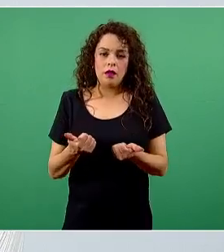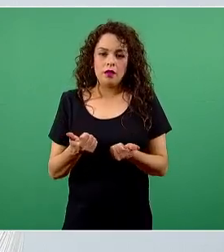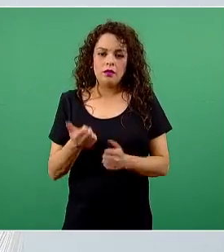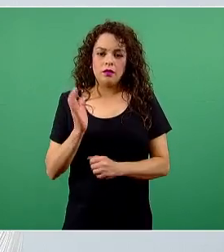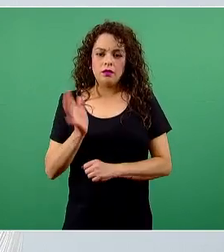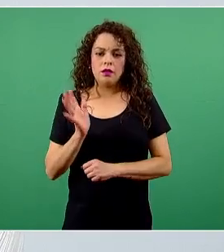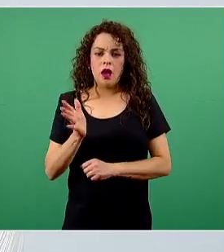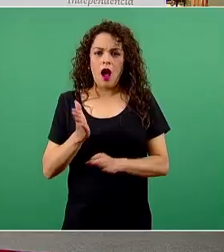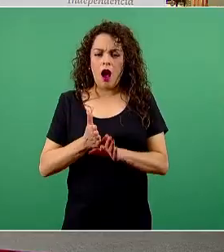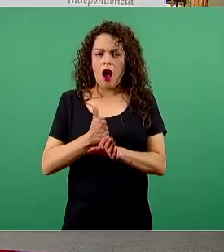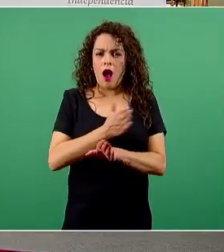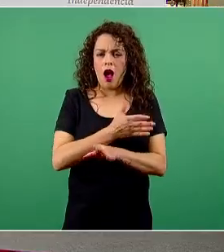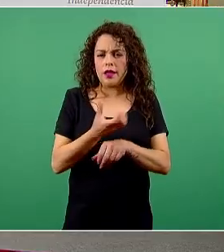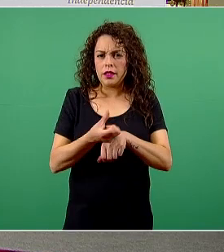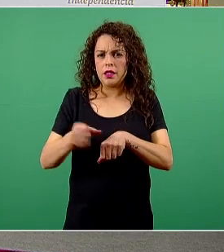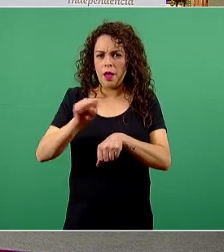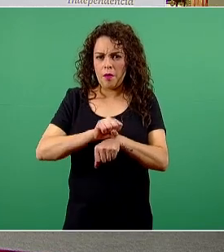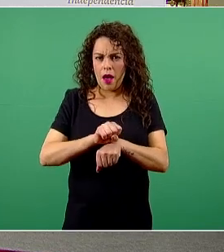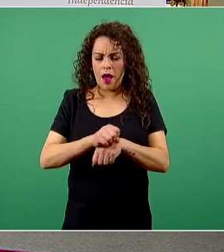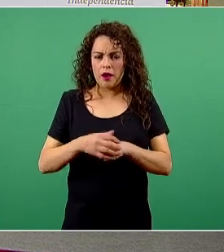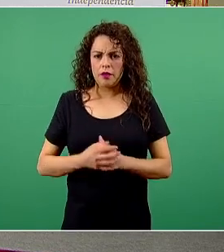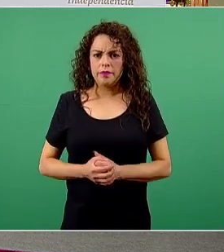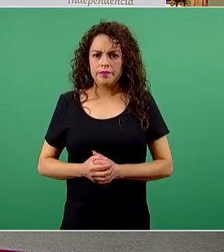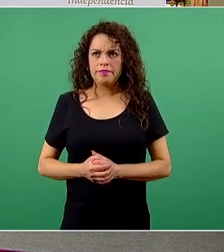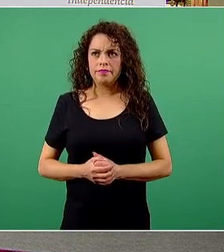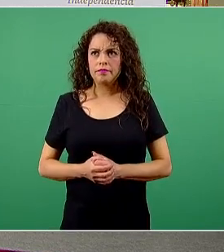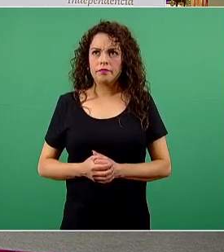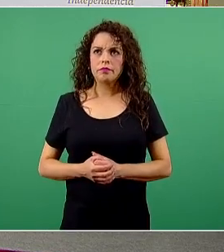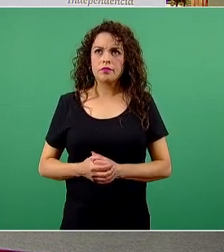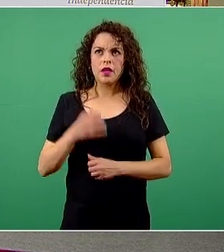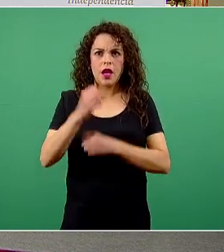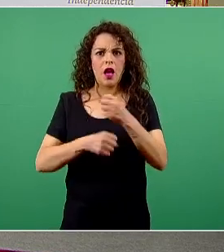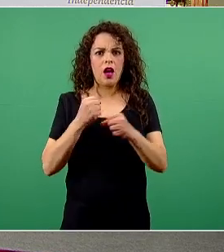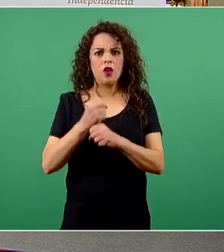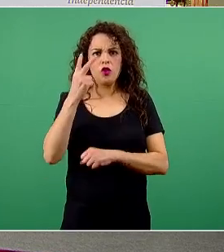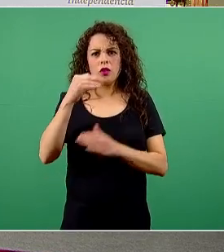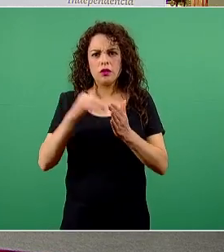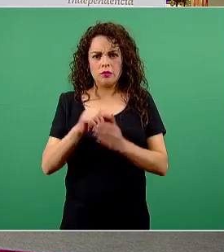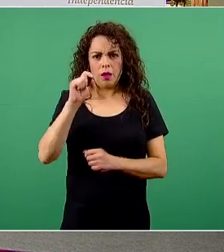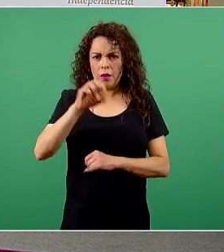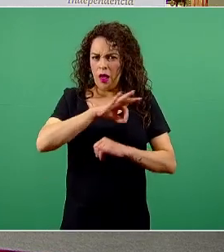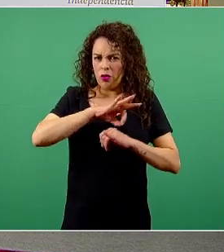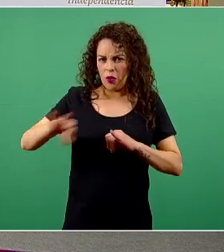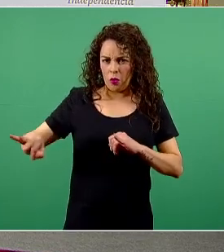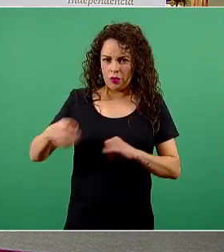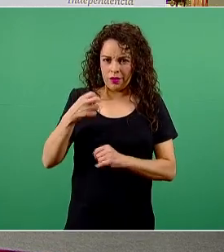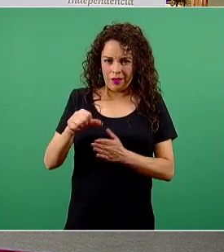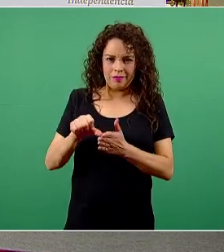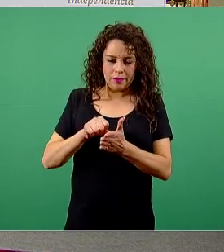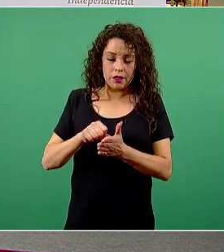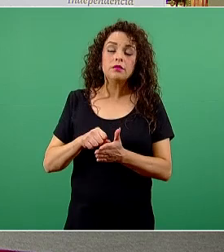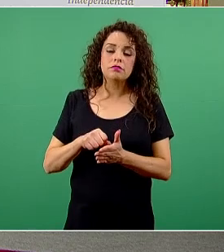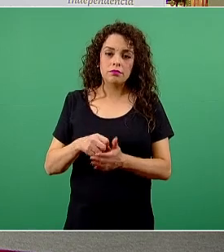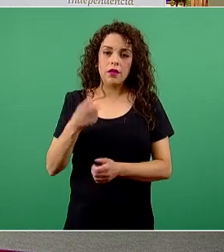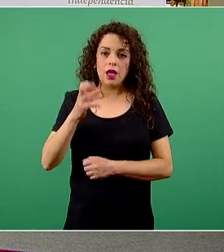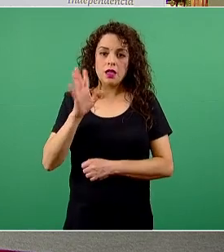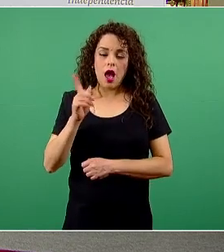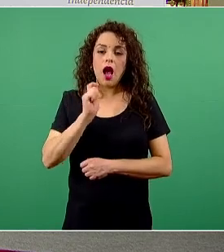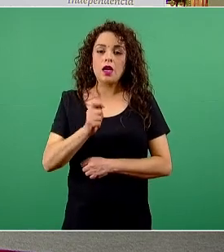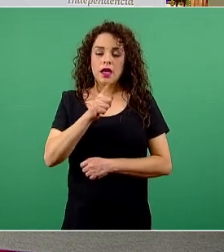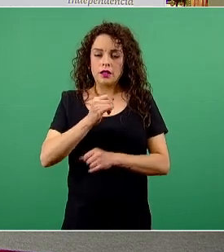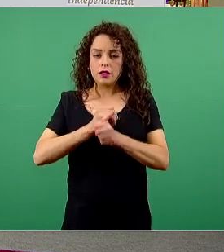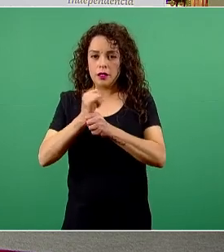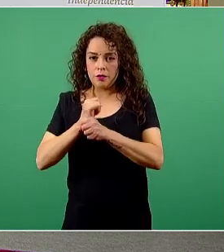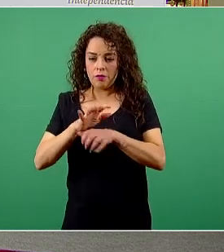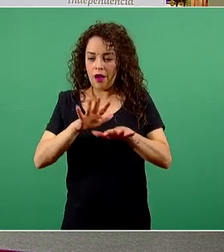varias semanas, desde de hecho fines del año pasado, identificando la presencia y circulación de estas variantes. Las mismas